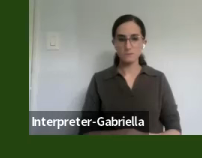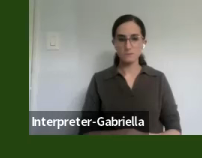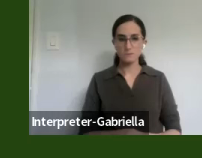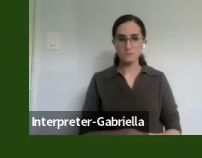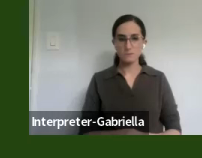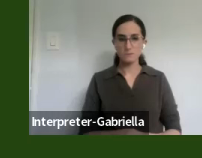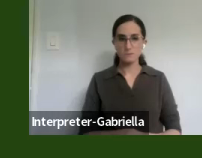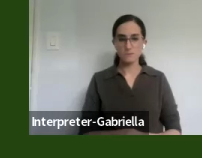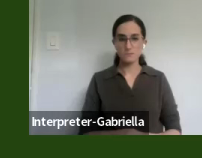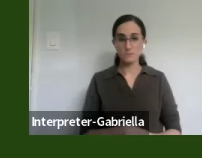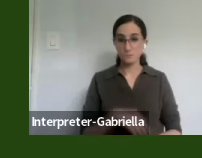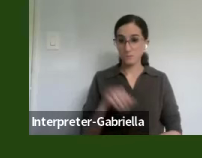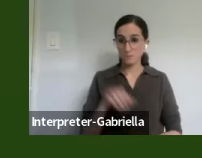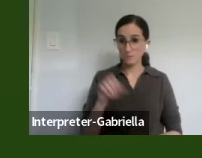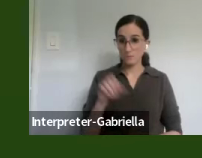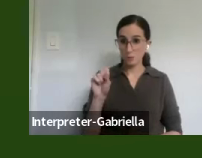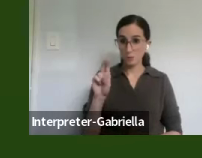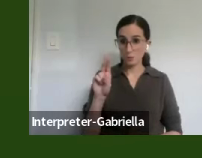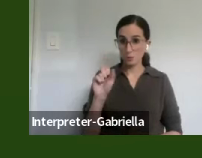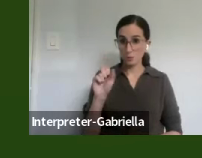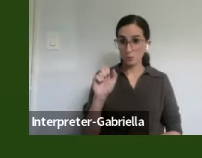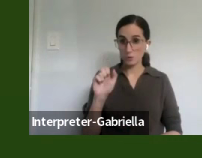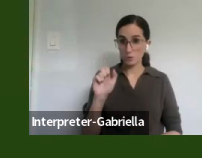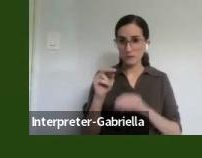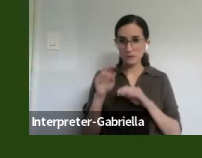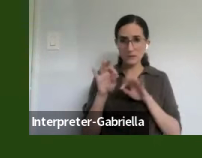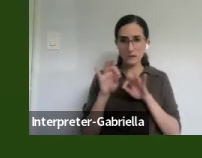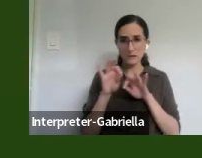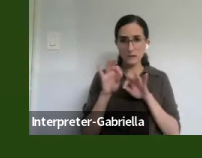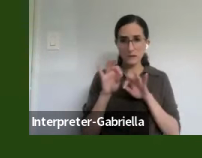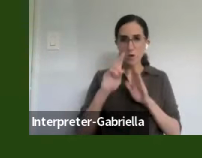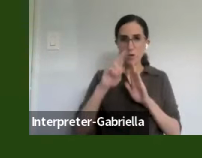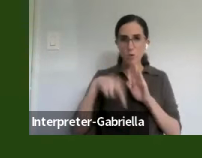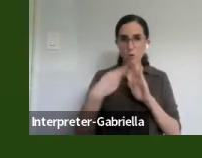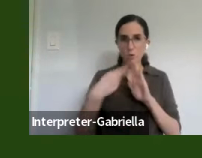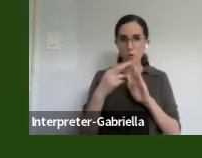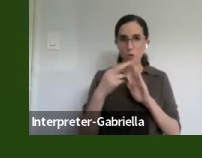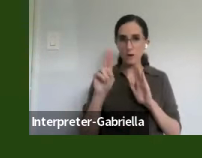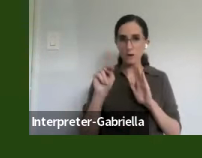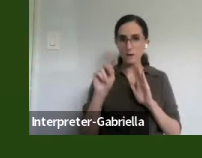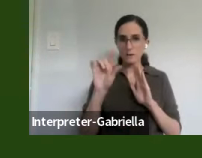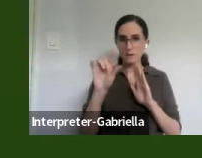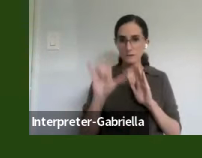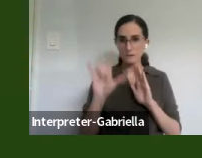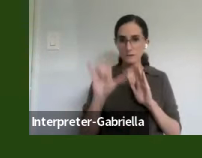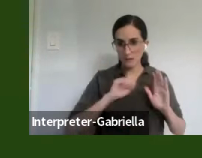Susan, will you discuss the role of county staff? Sure. Susan, ¿puede hablar sobre lo que es el tema del personal del condado?